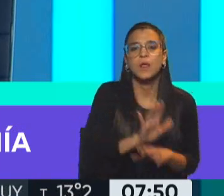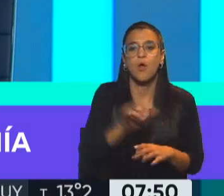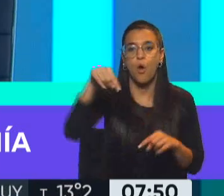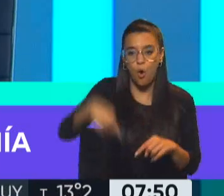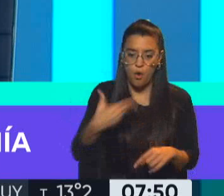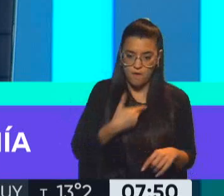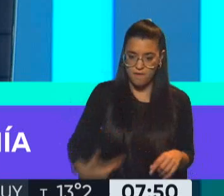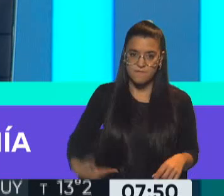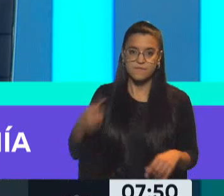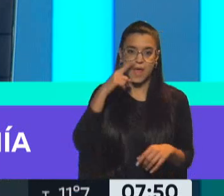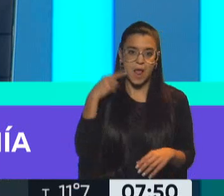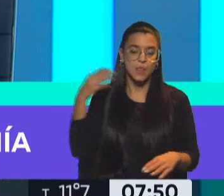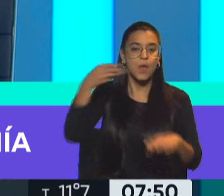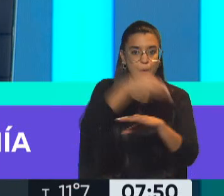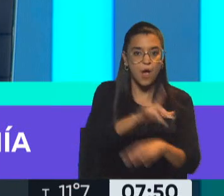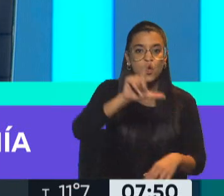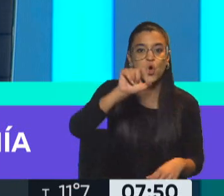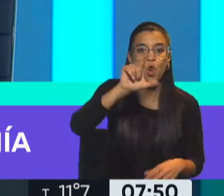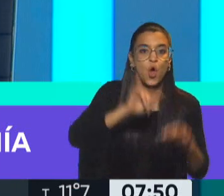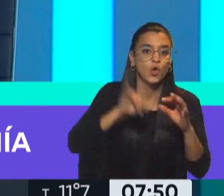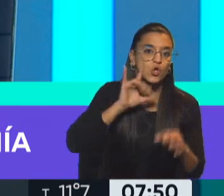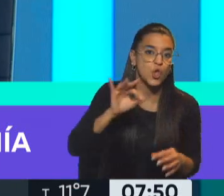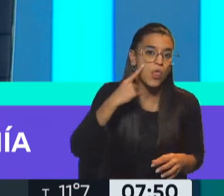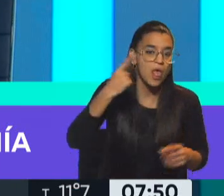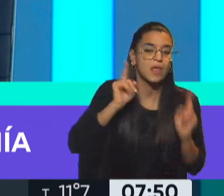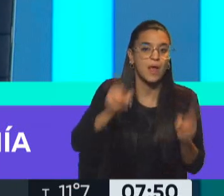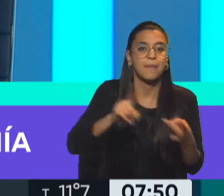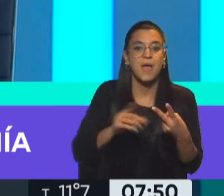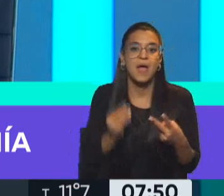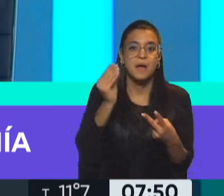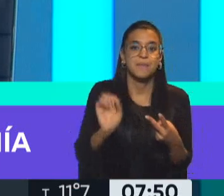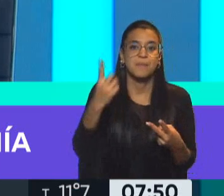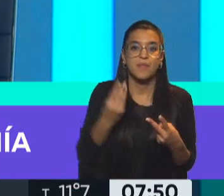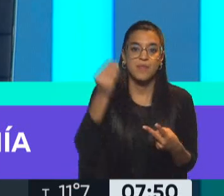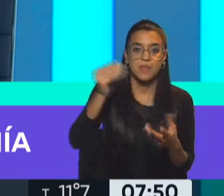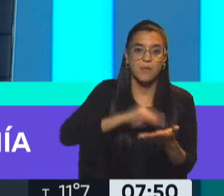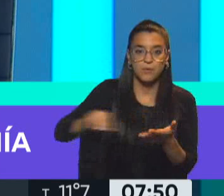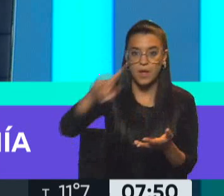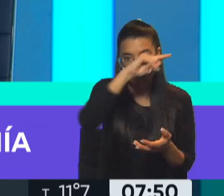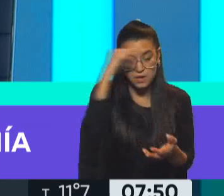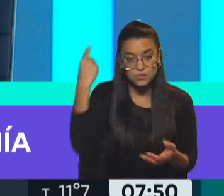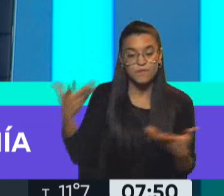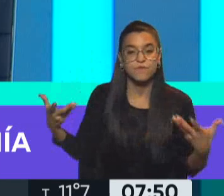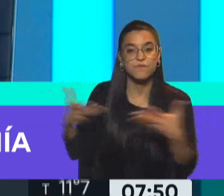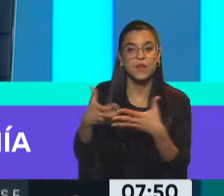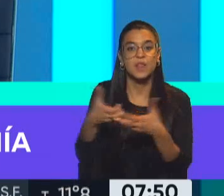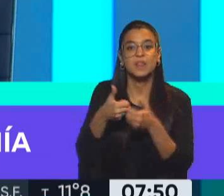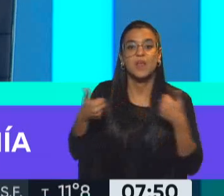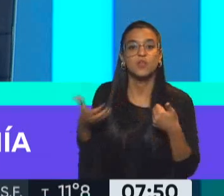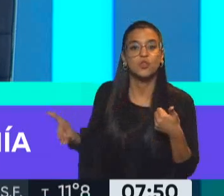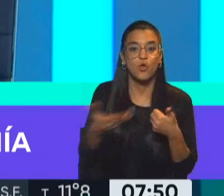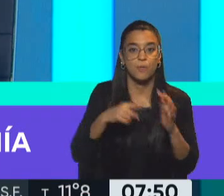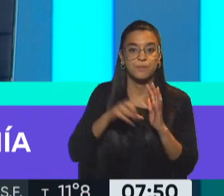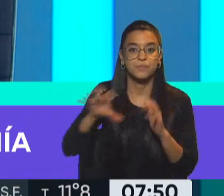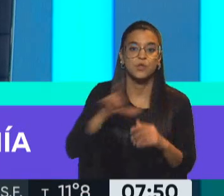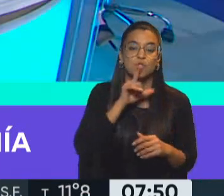por eso decía todas las miradas depositadas allí y también la candidata a la primera candidata a diputada nacional por el frente de todos por la provincia de buenos